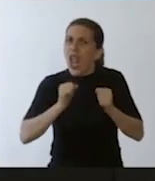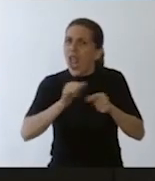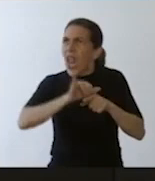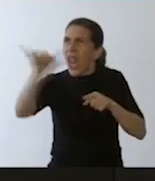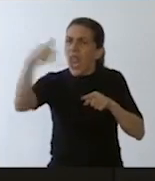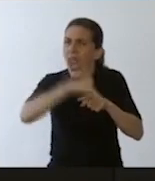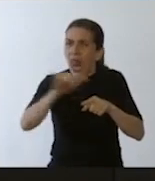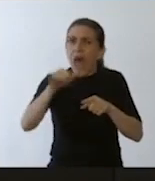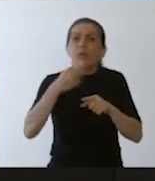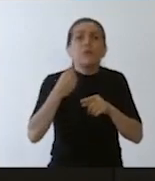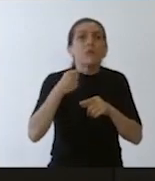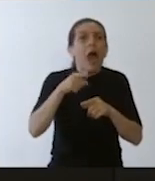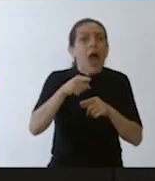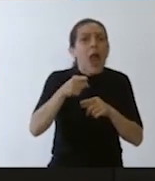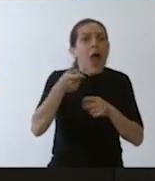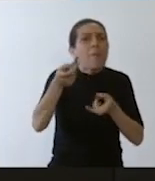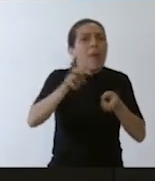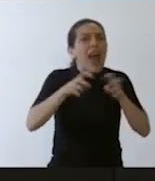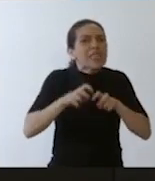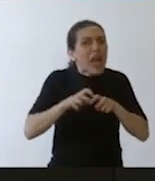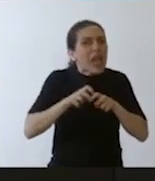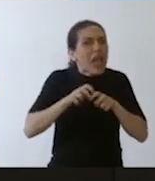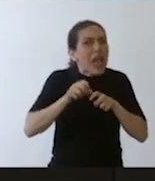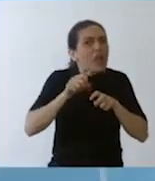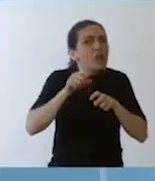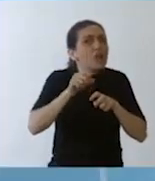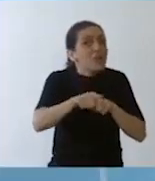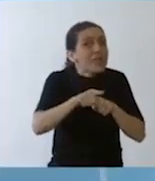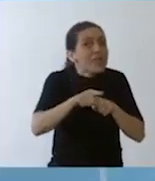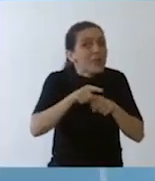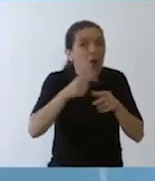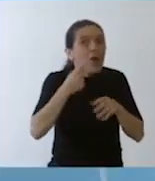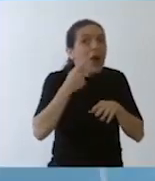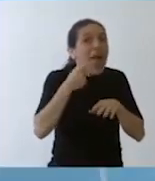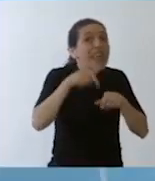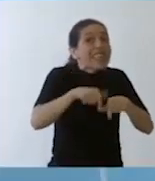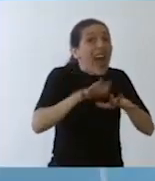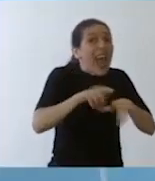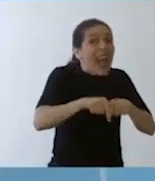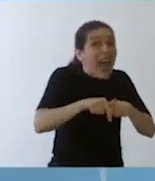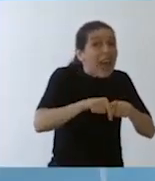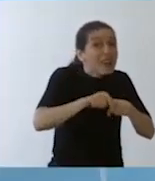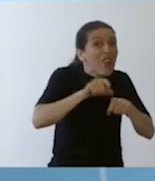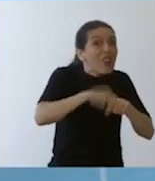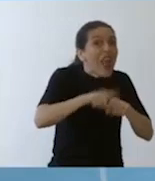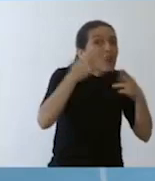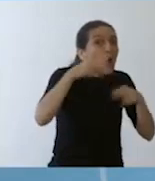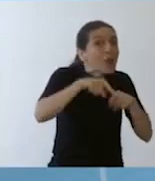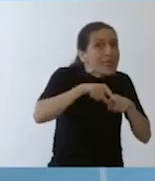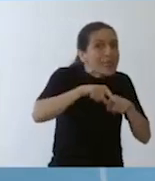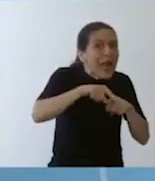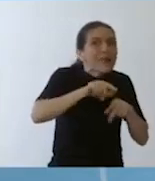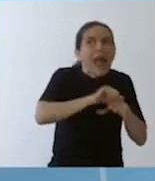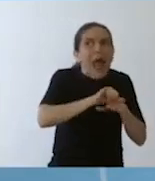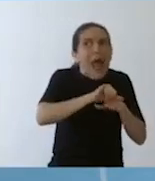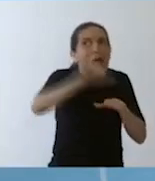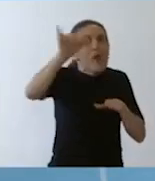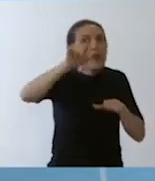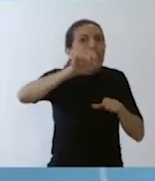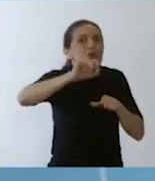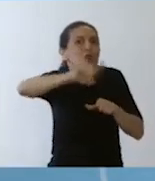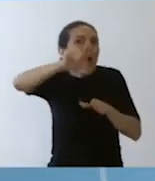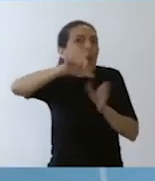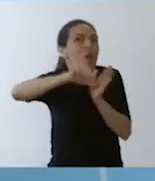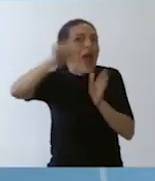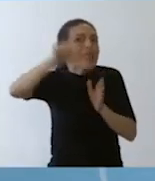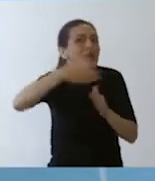el transporte de pasajeros residentes de sus respectivos países, es decir, aquellos turistas que están hoy en Argentina